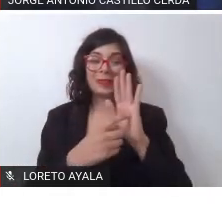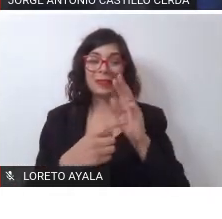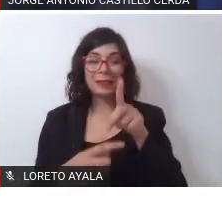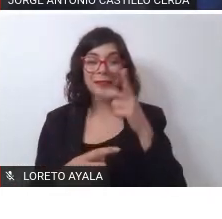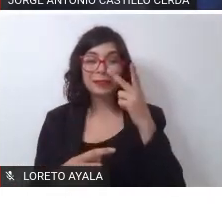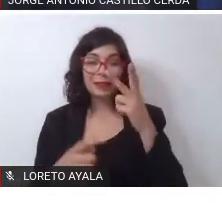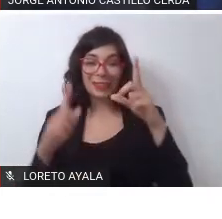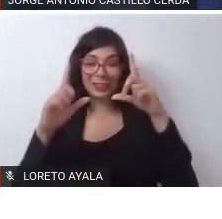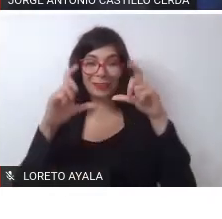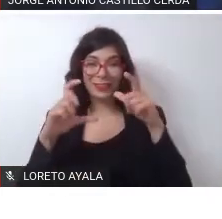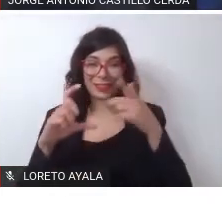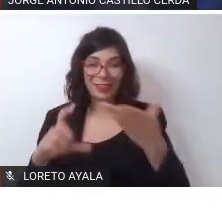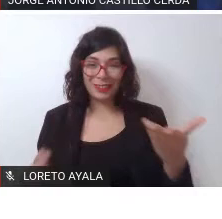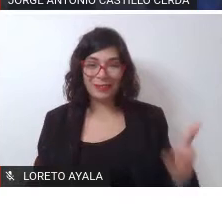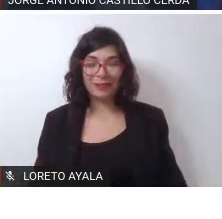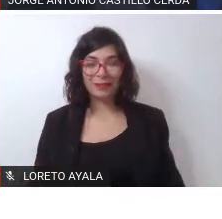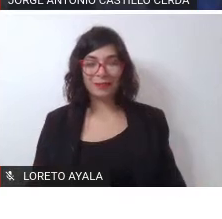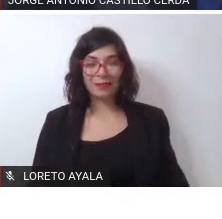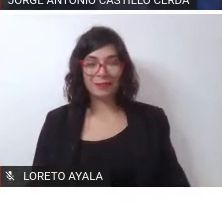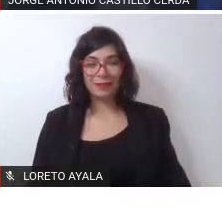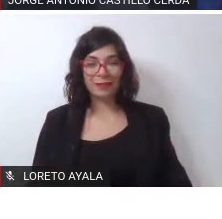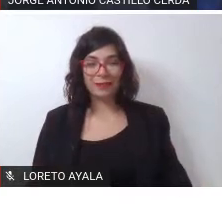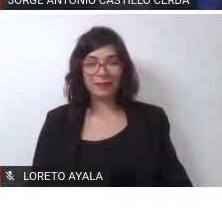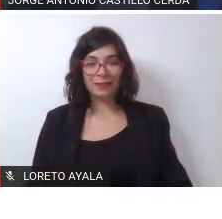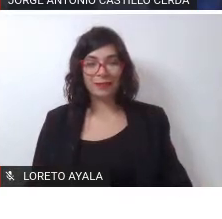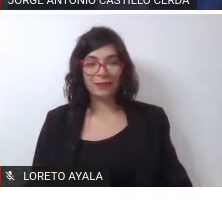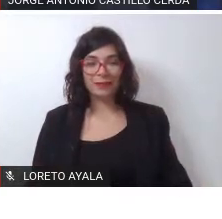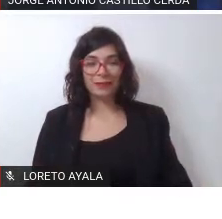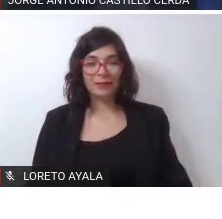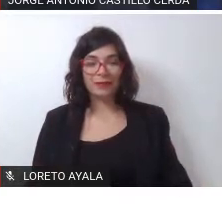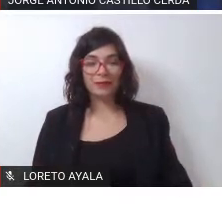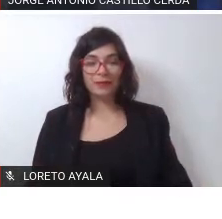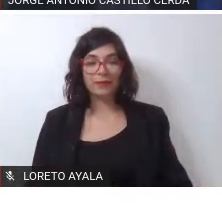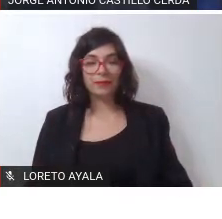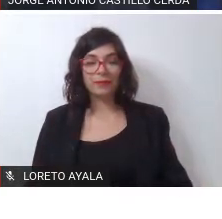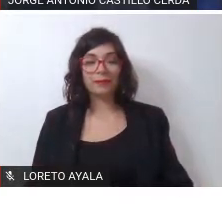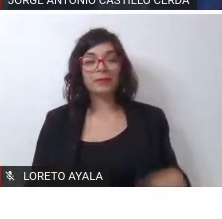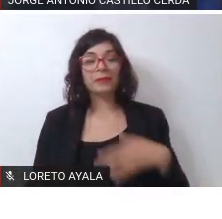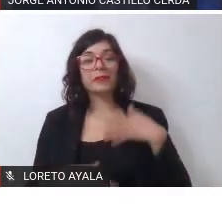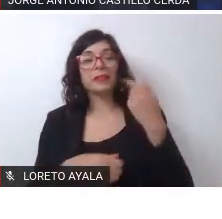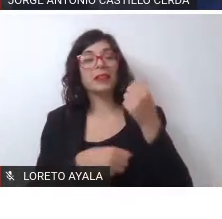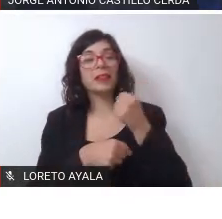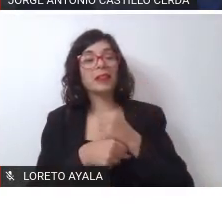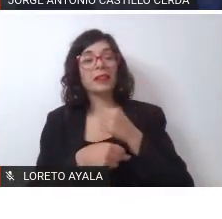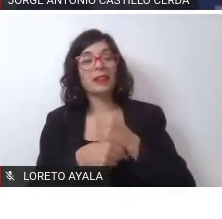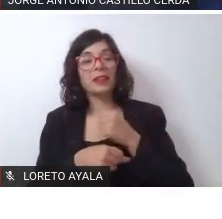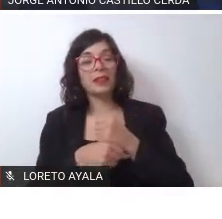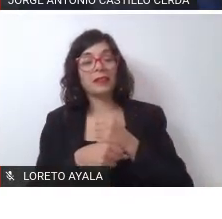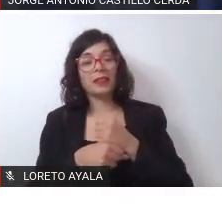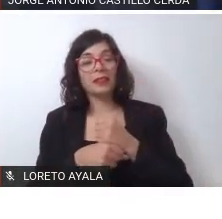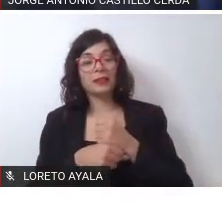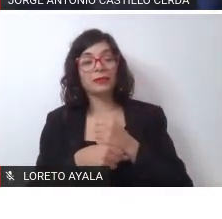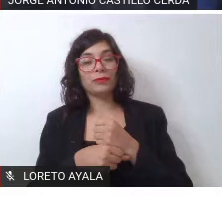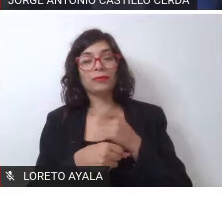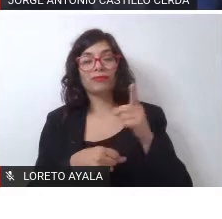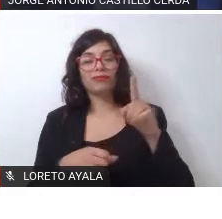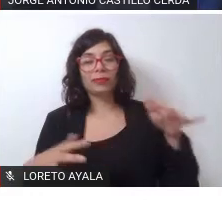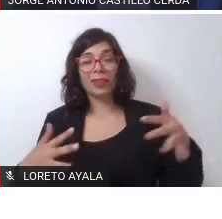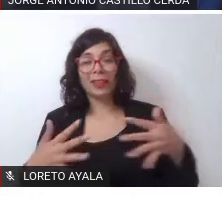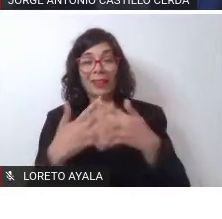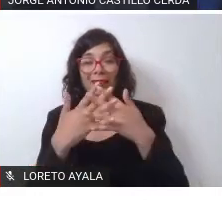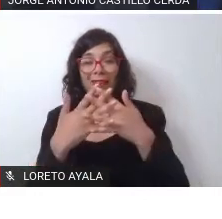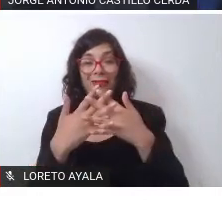ese agradecimiento. Trabajando en mis tareas con una red de